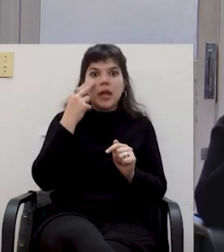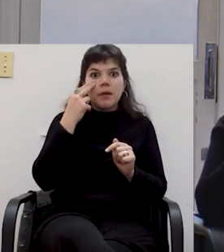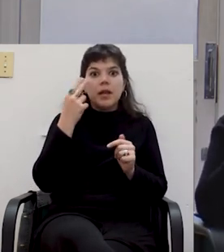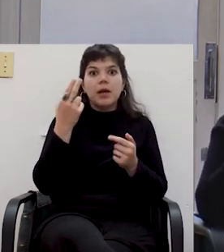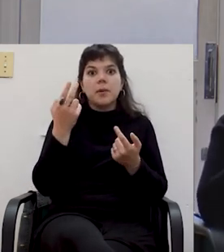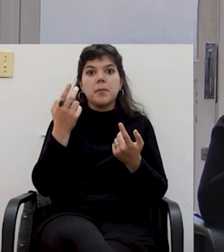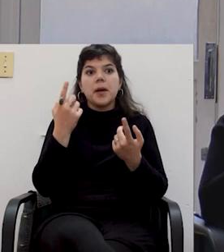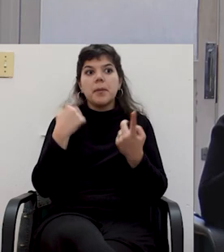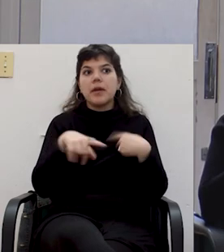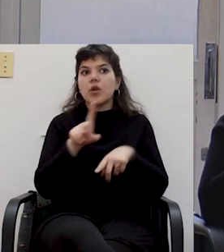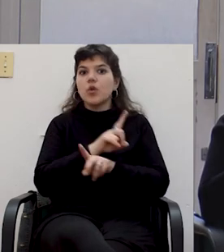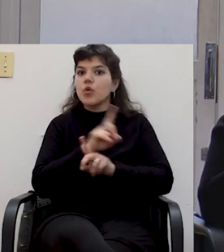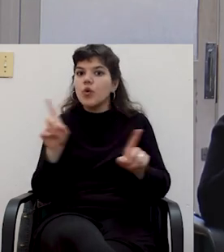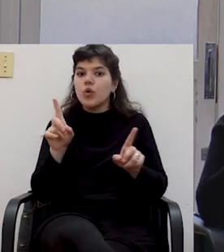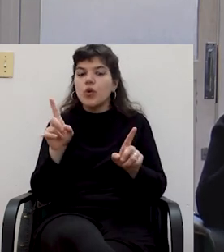de estar